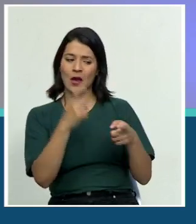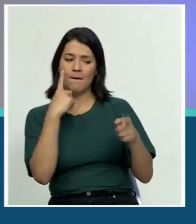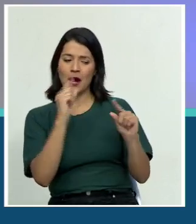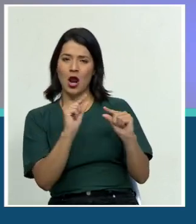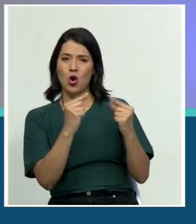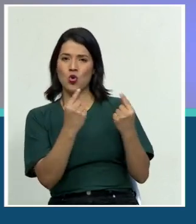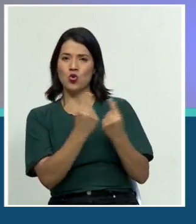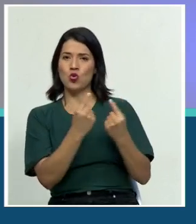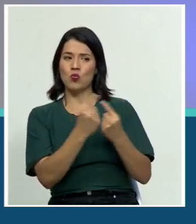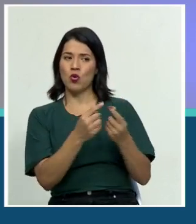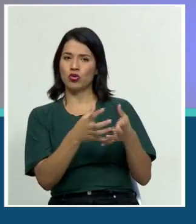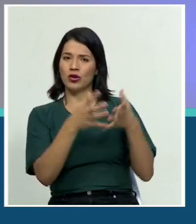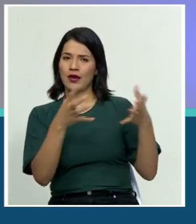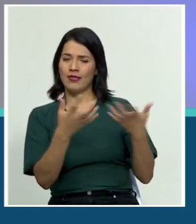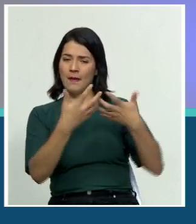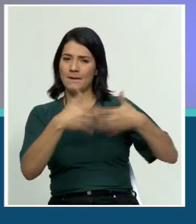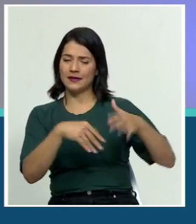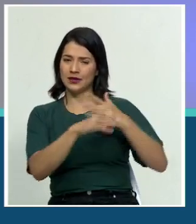del país.